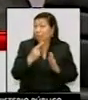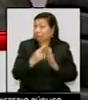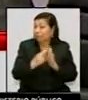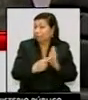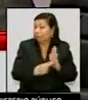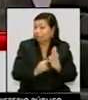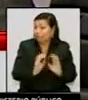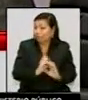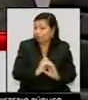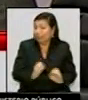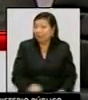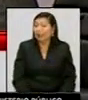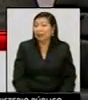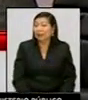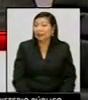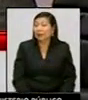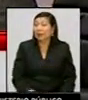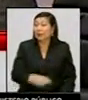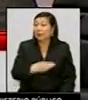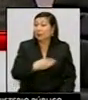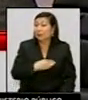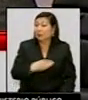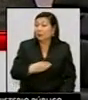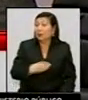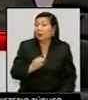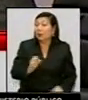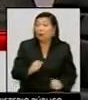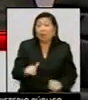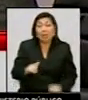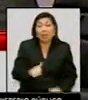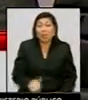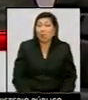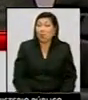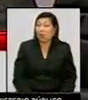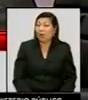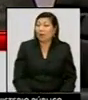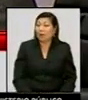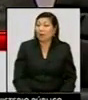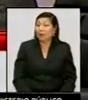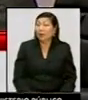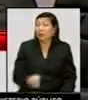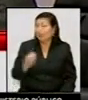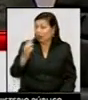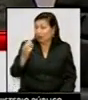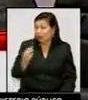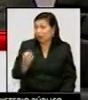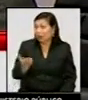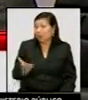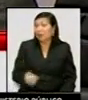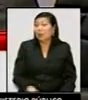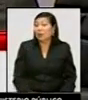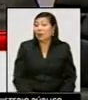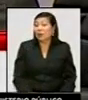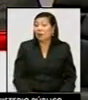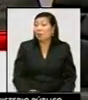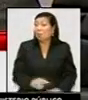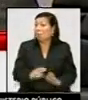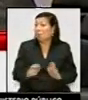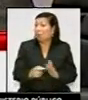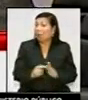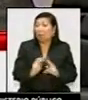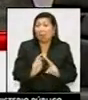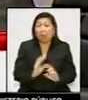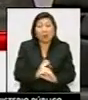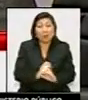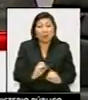reglamento, en este caso a los ministros, presidente, vamos a estar en lo mismo. Y tenga la plena seguridad que estos proyectos nunca se van a